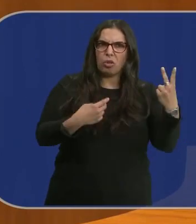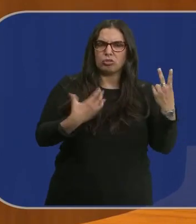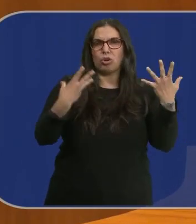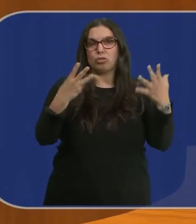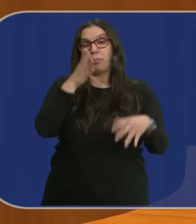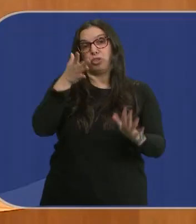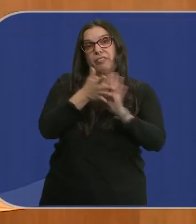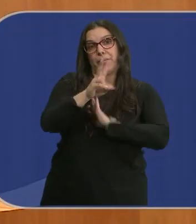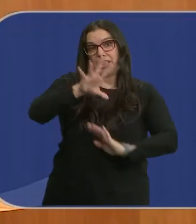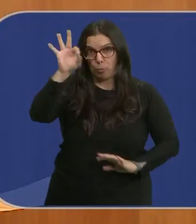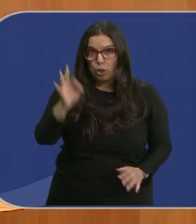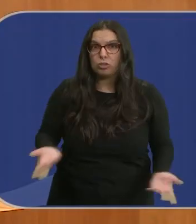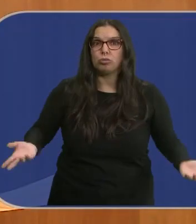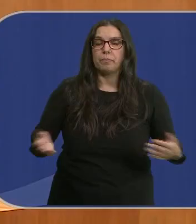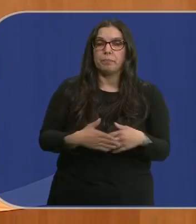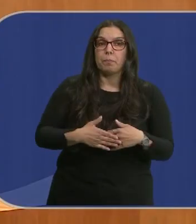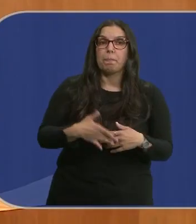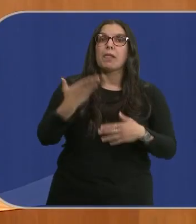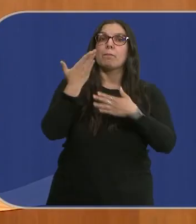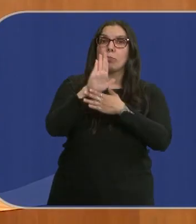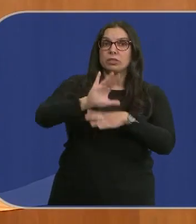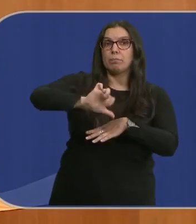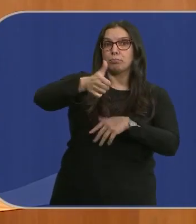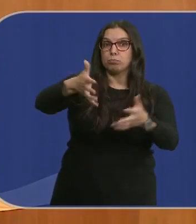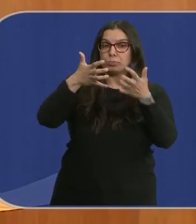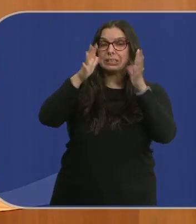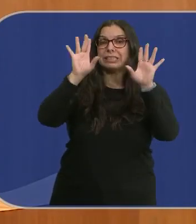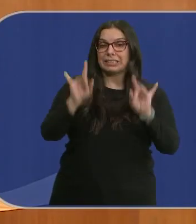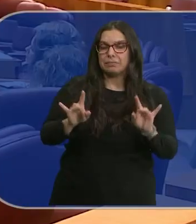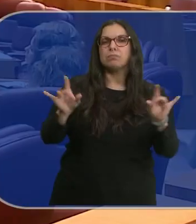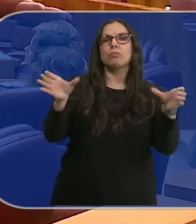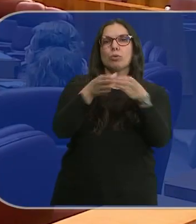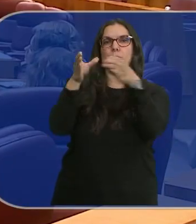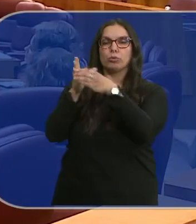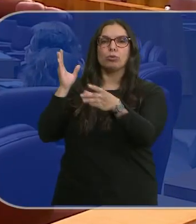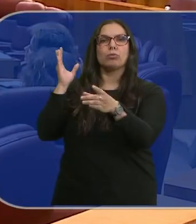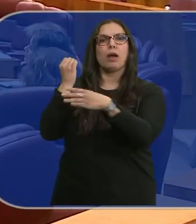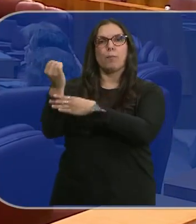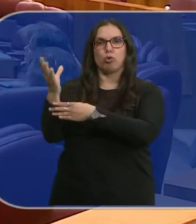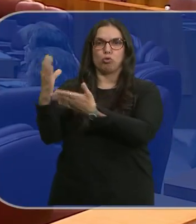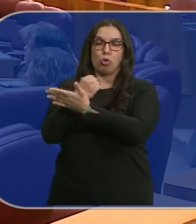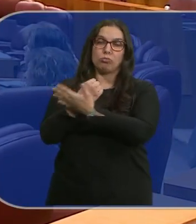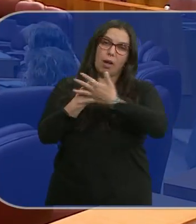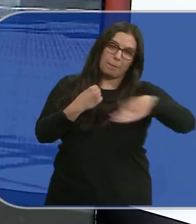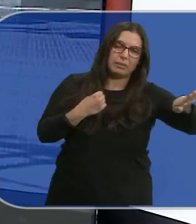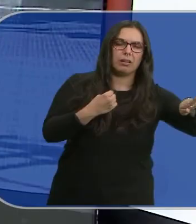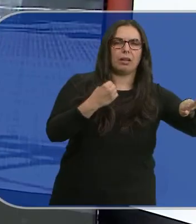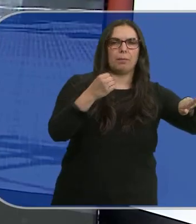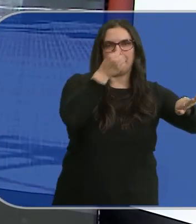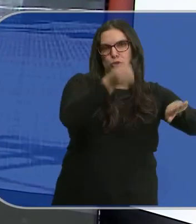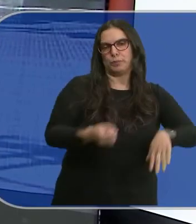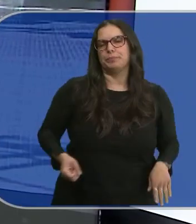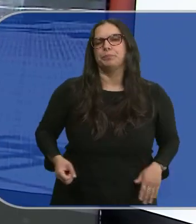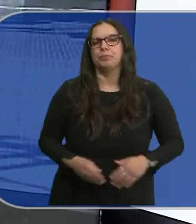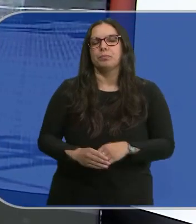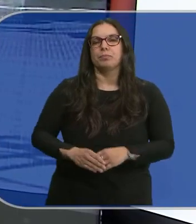es el 25%. Proposición que sí ha salido adelante con el apoyo de todos los partidos, menos el PSOE. La Mesa